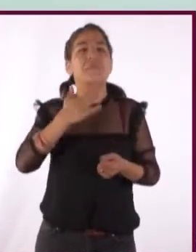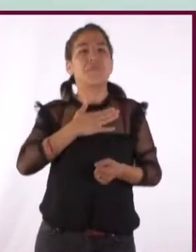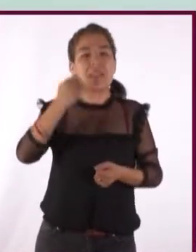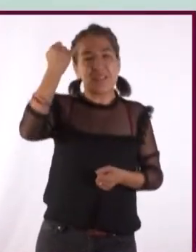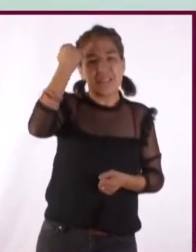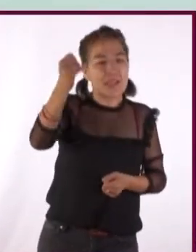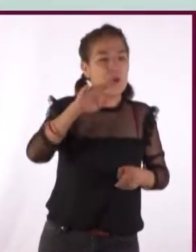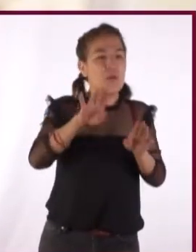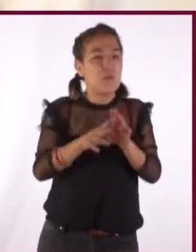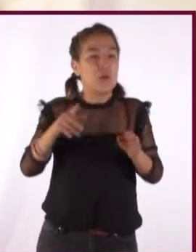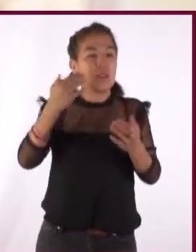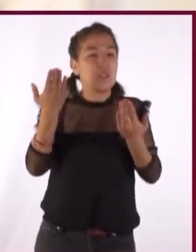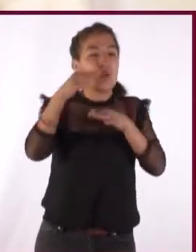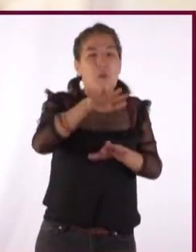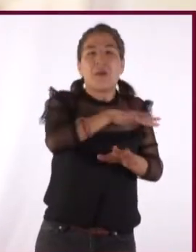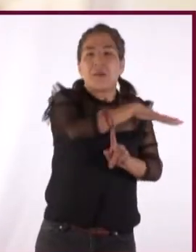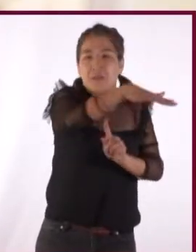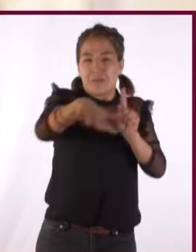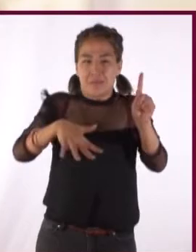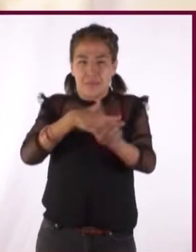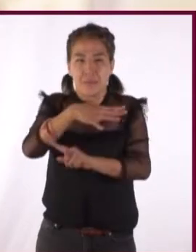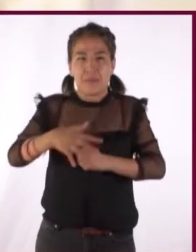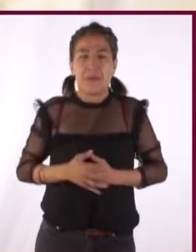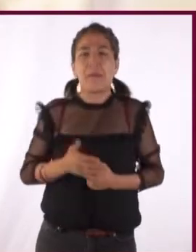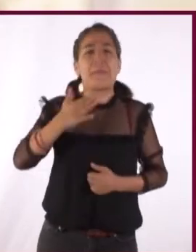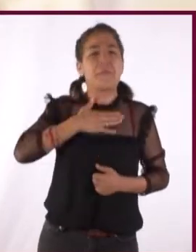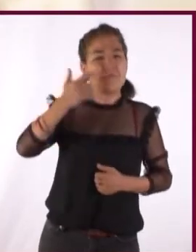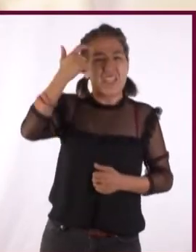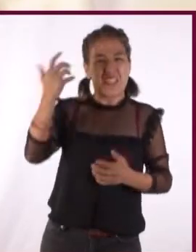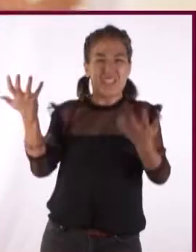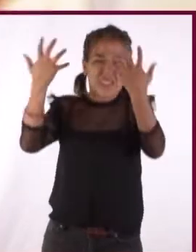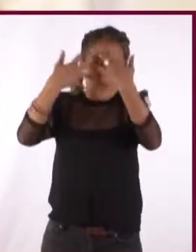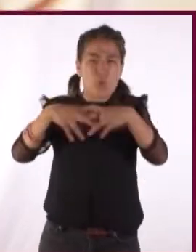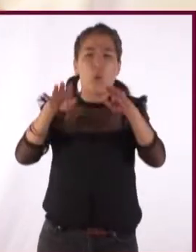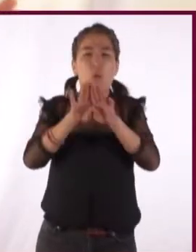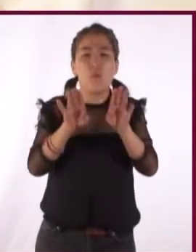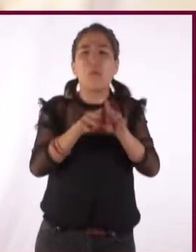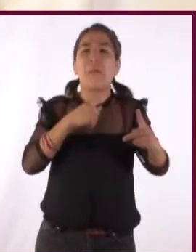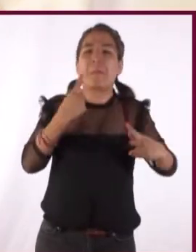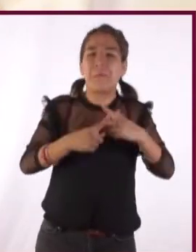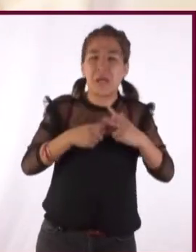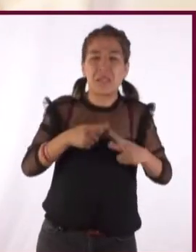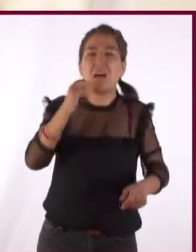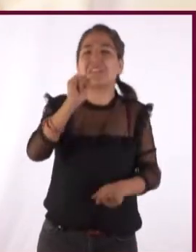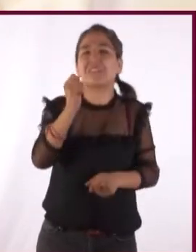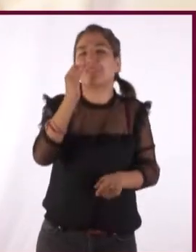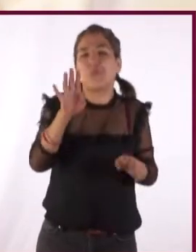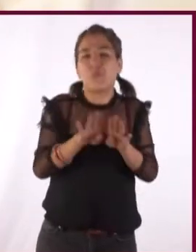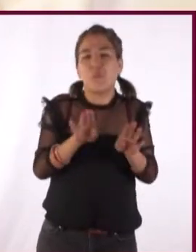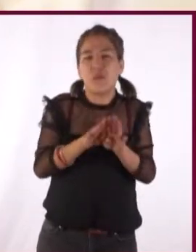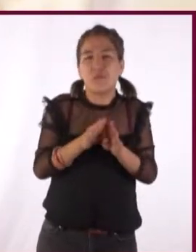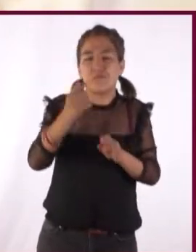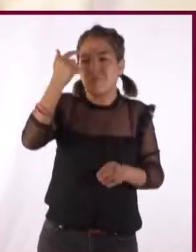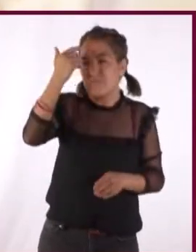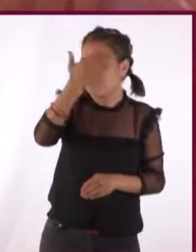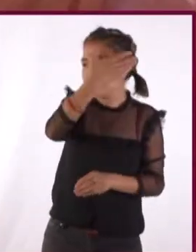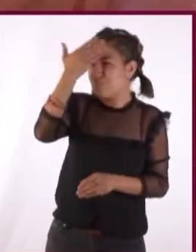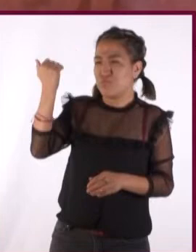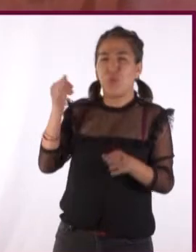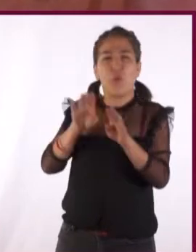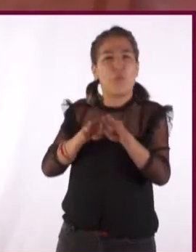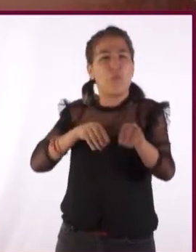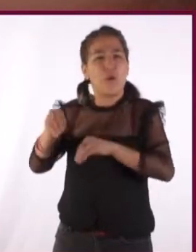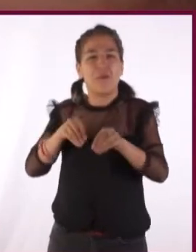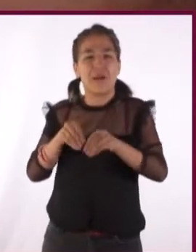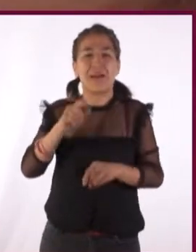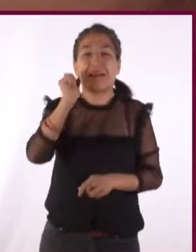la realidad. ¿Nuestro cerebro utiliza las matemáticas de manera inconsciente cuando utilizamos los sentidos? No